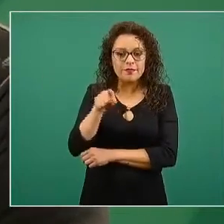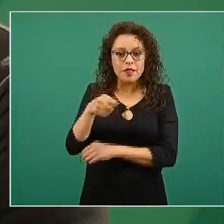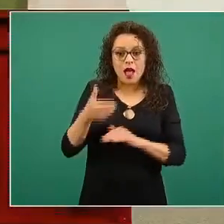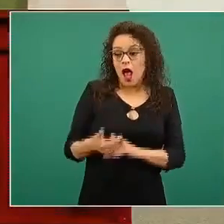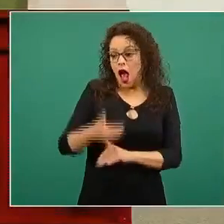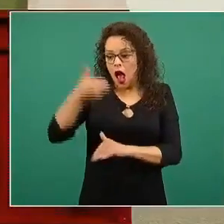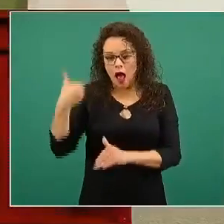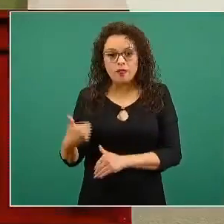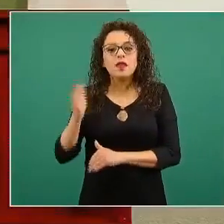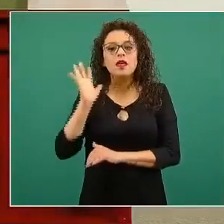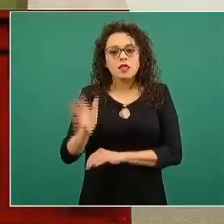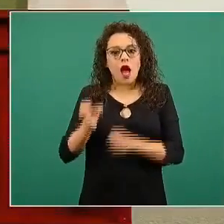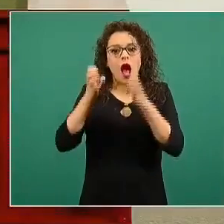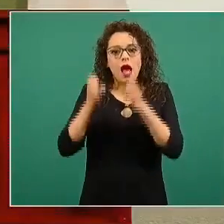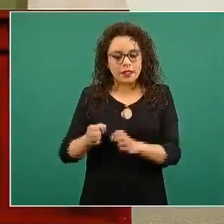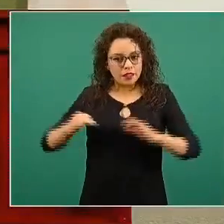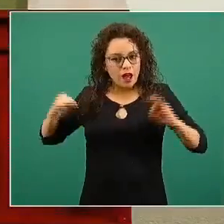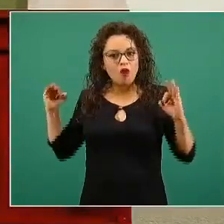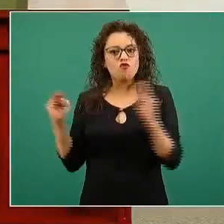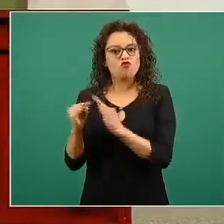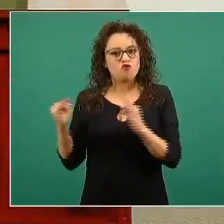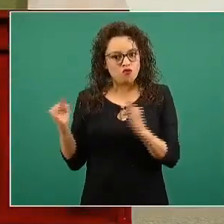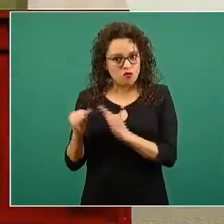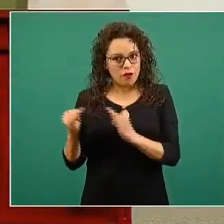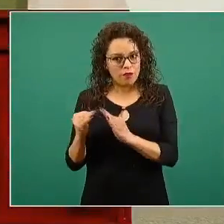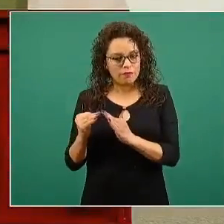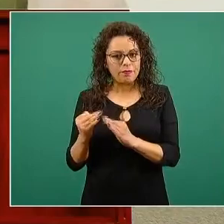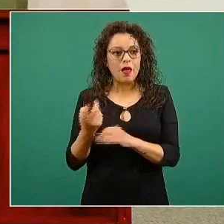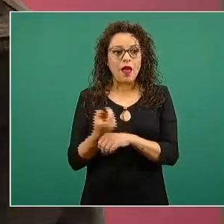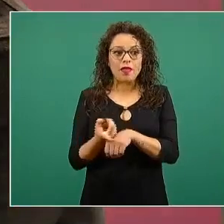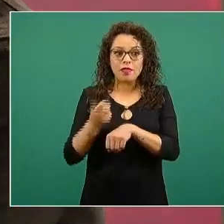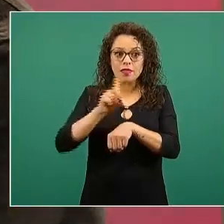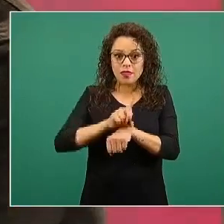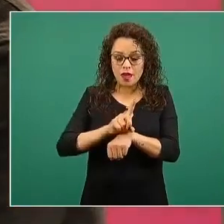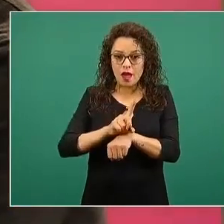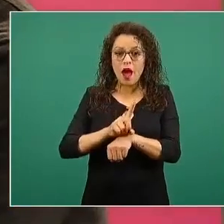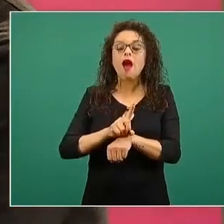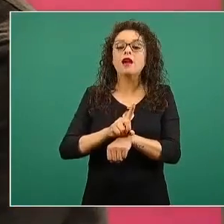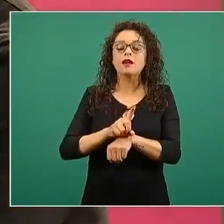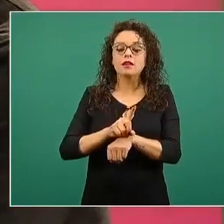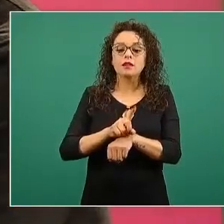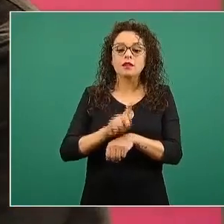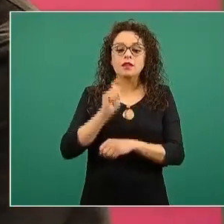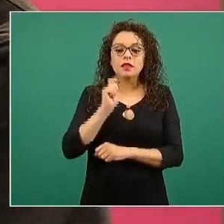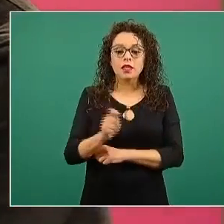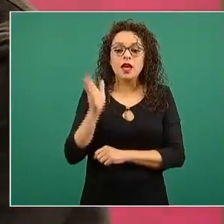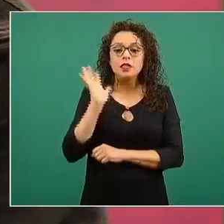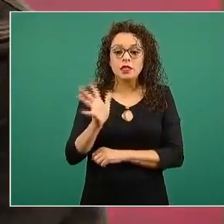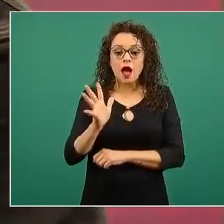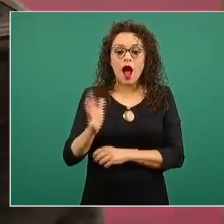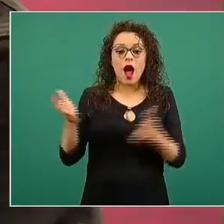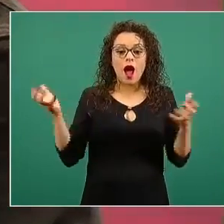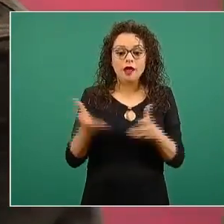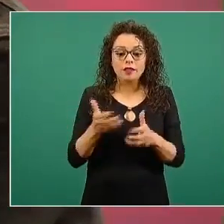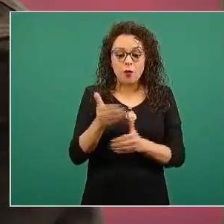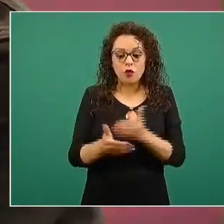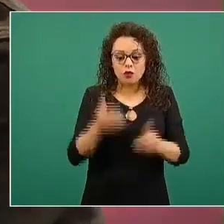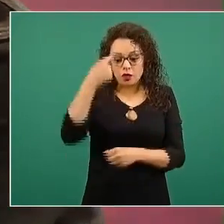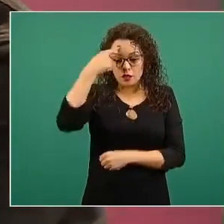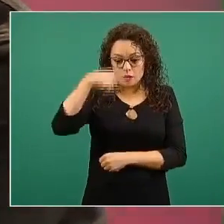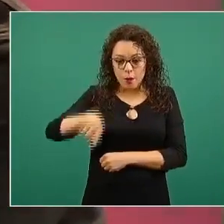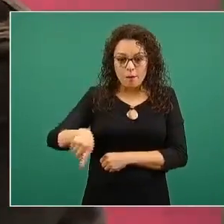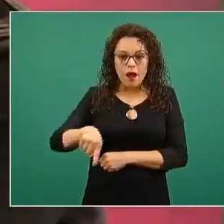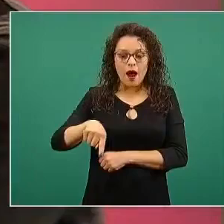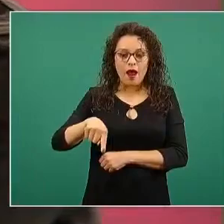un refrigerador los días solo justos y necesarios después de que se llevó a cabo el proceso de descongelación